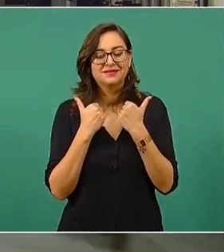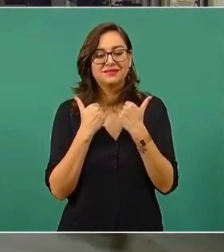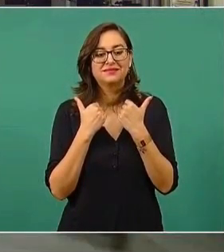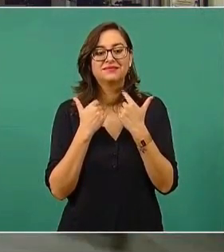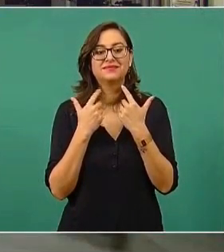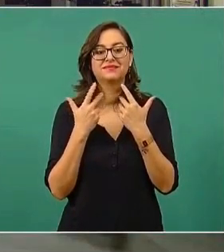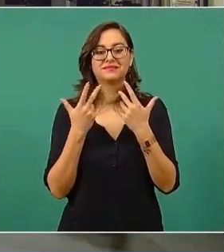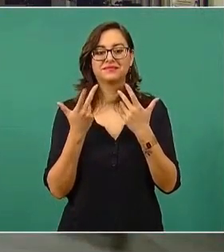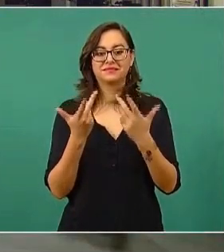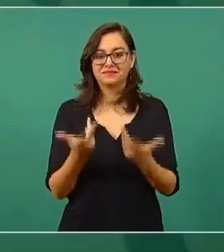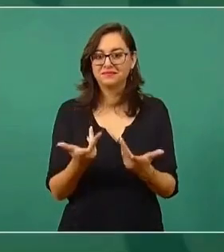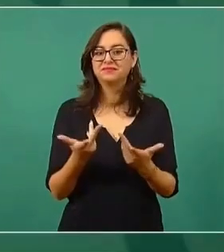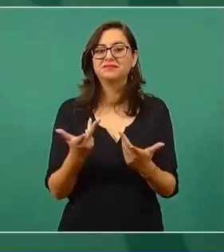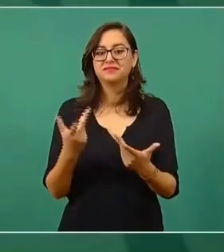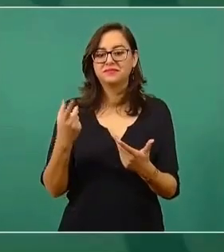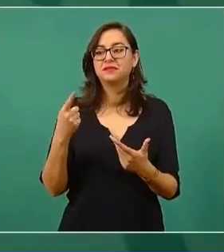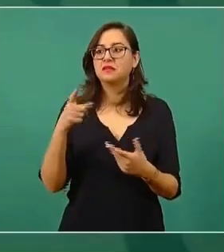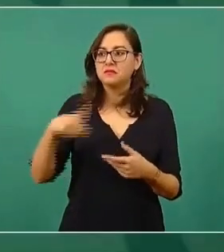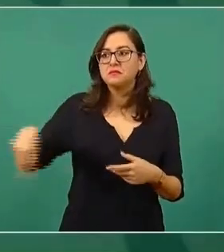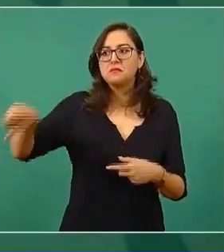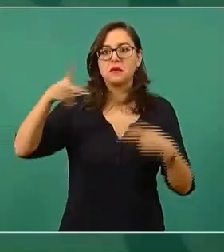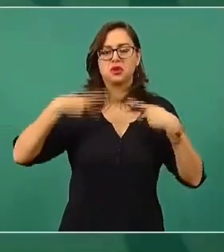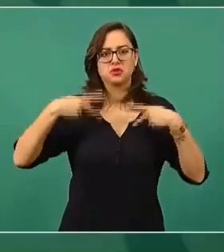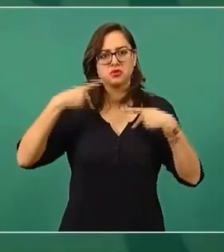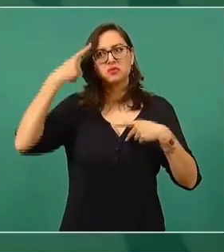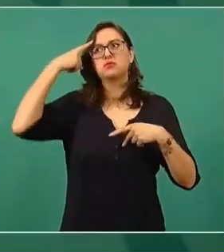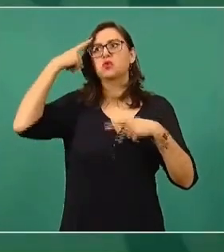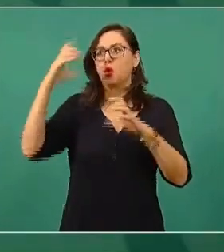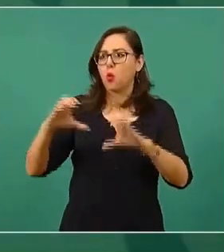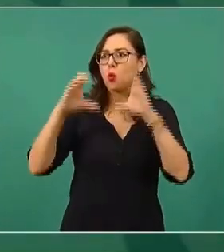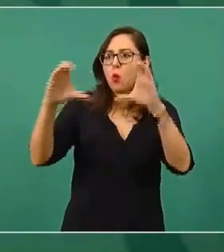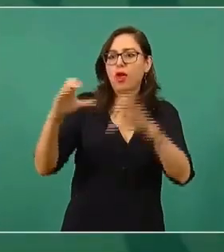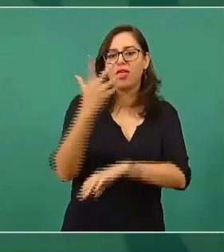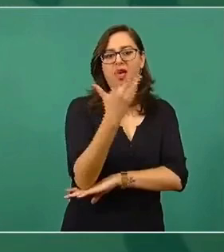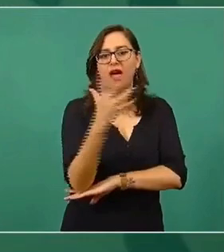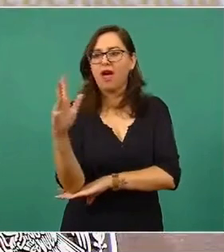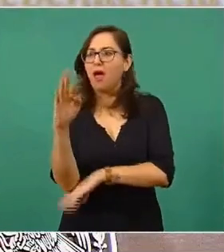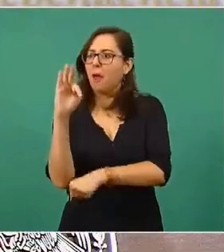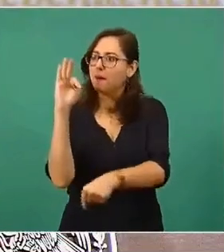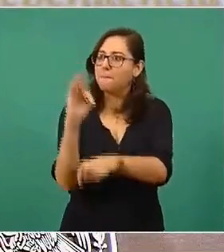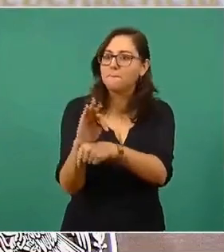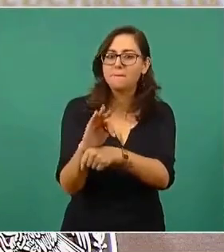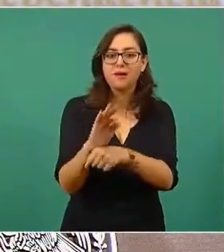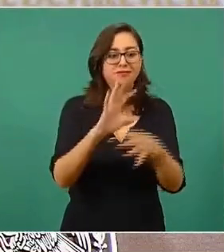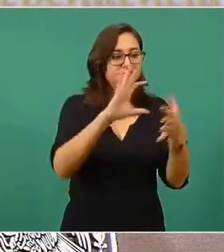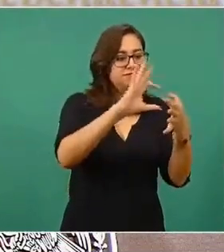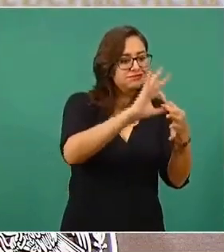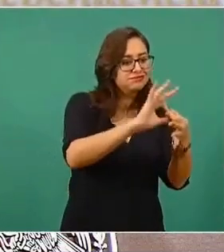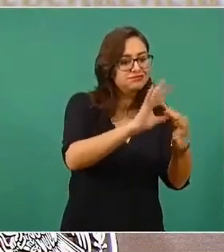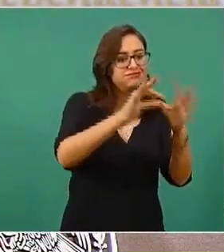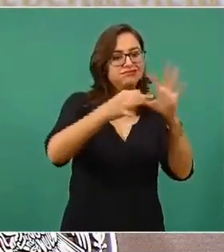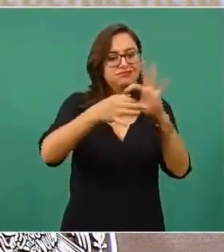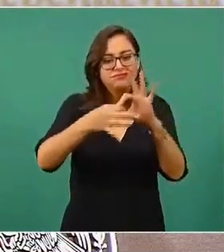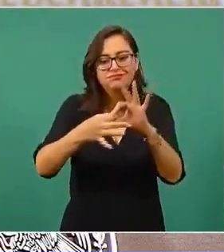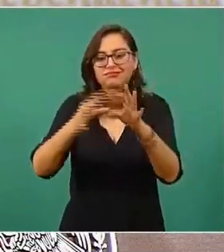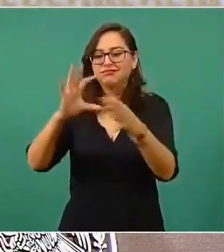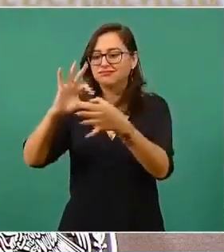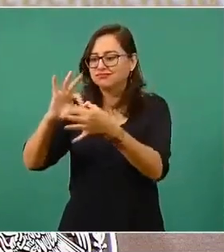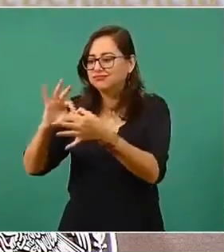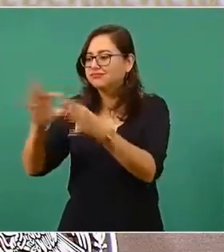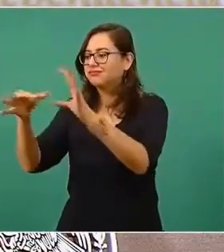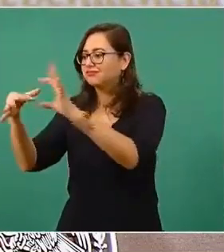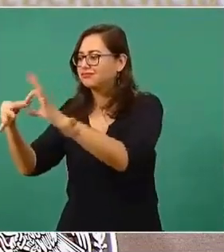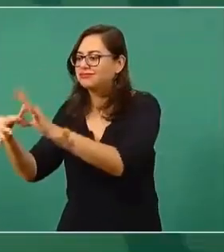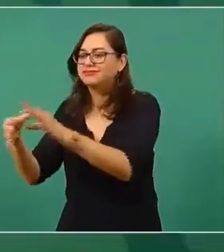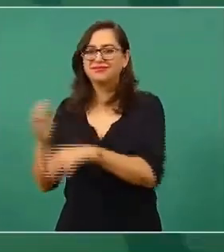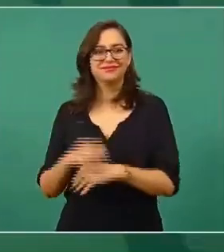Y hay conciencia ecológica y se protege el medio ambiente. Acaban de decidir que ya no van a extraer